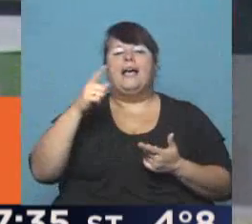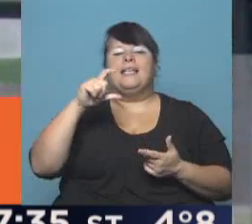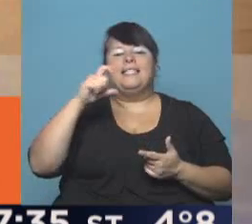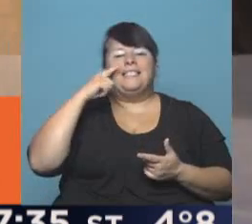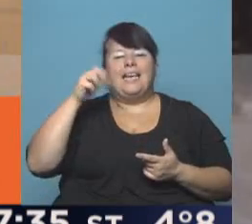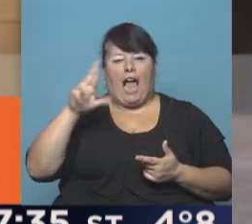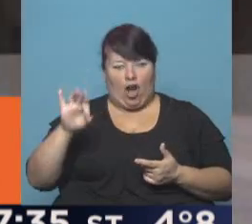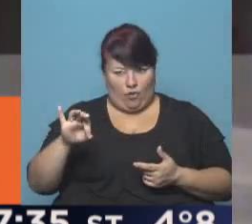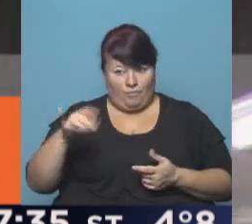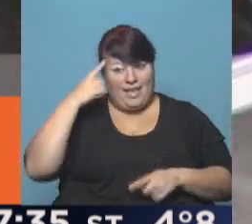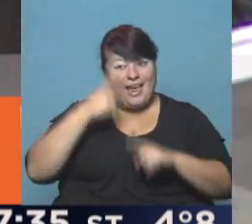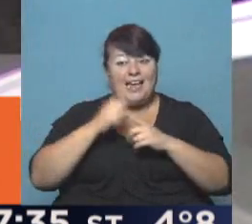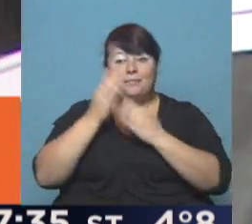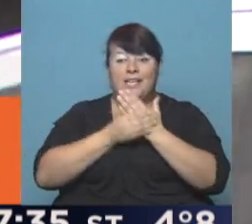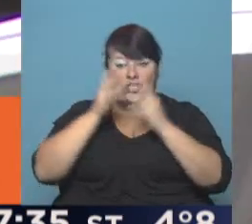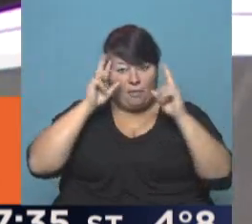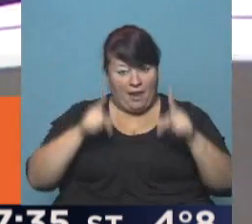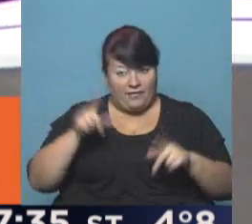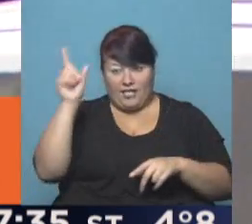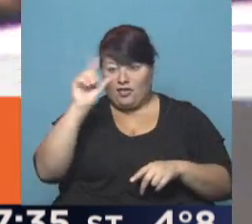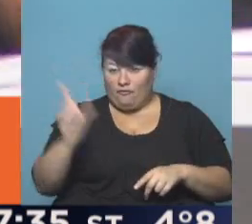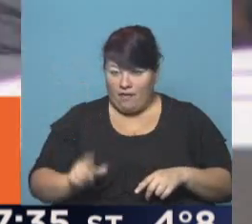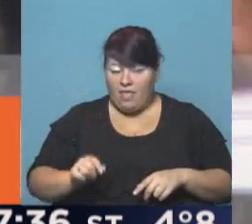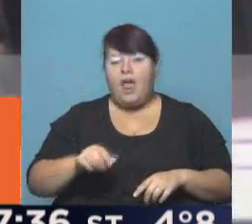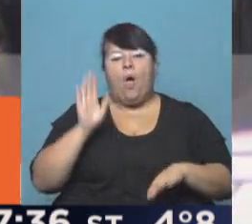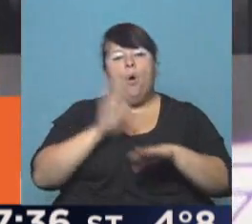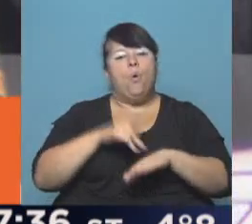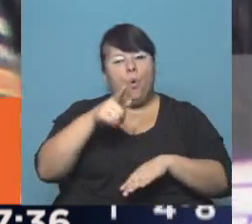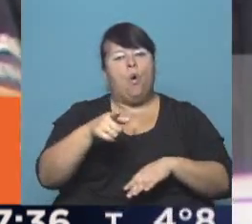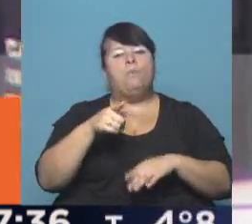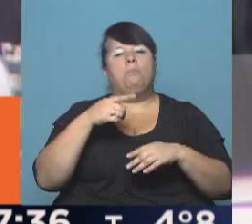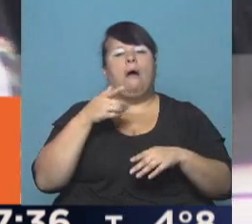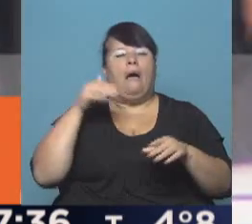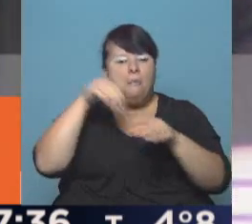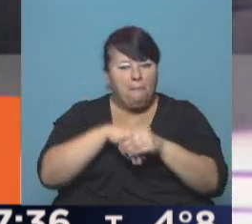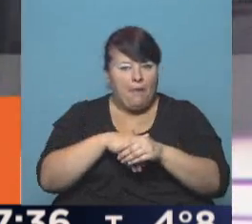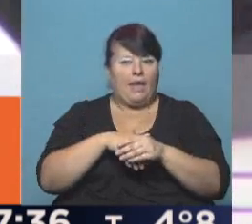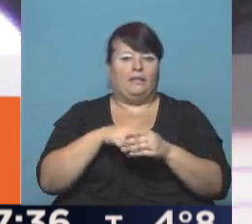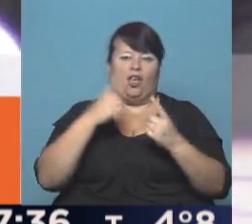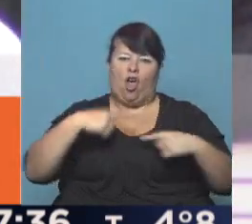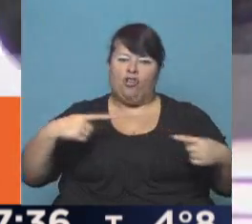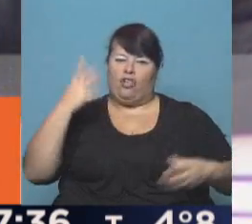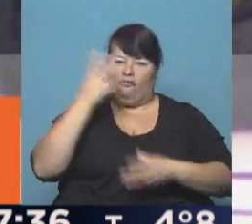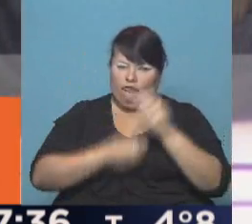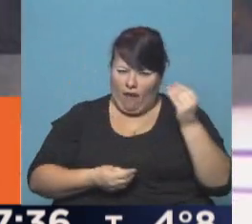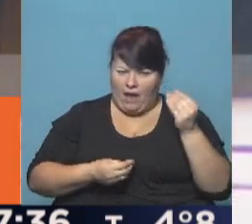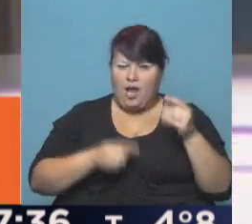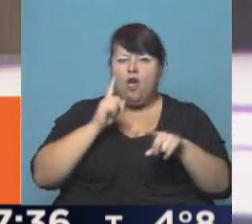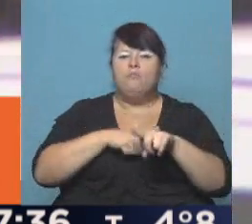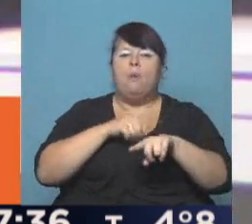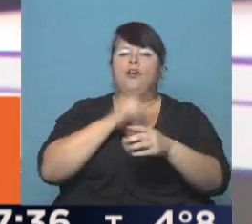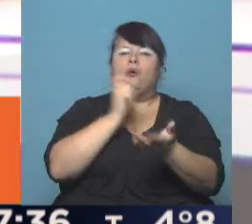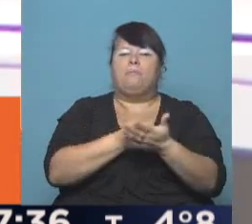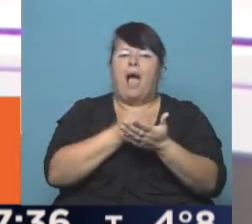caro el ex ministro de planificación federal está acusado de haber incurrido en irregularidades en el pago de